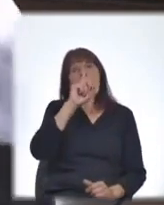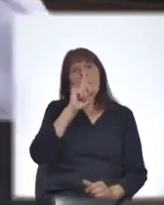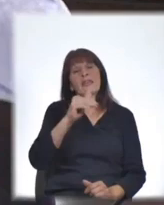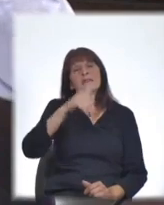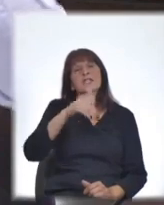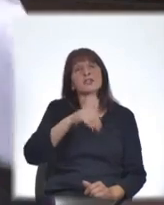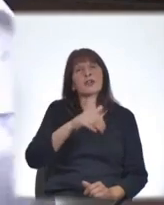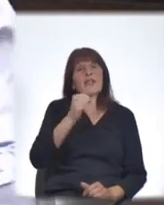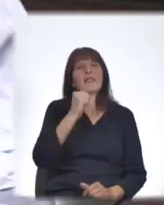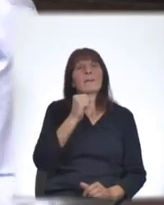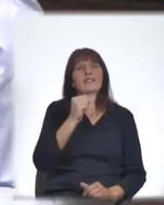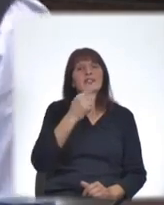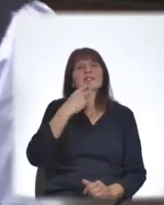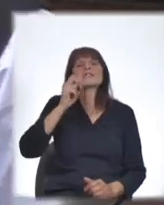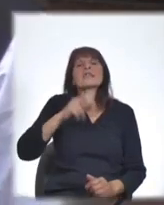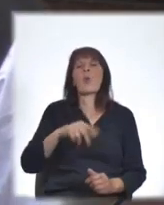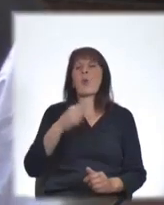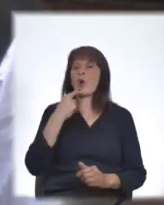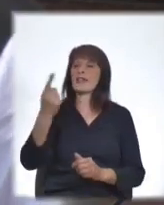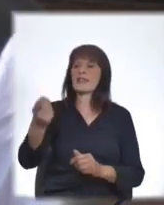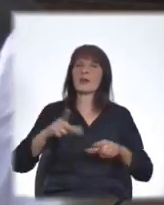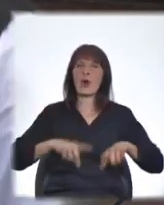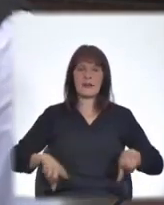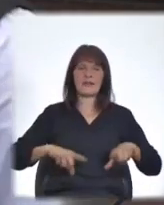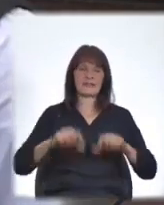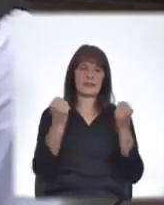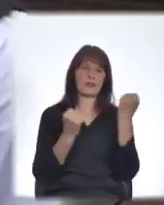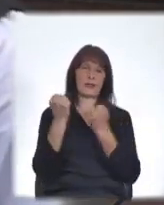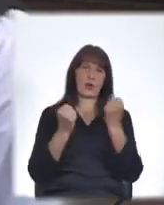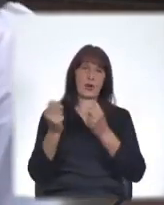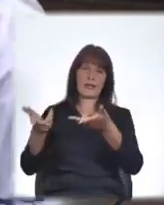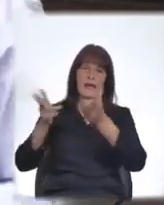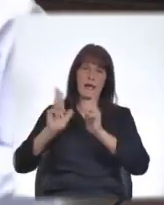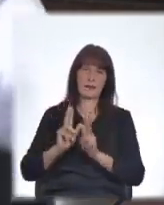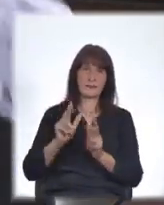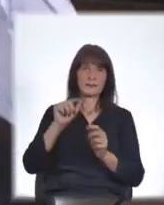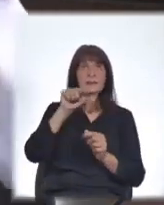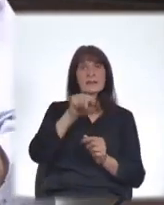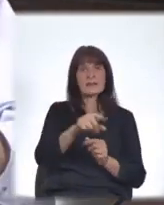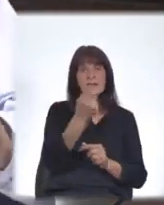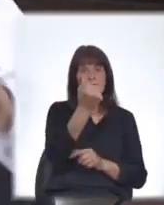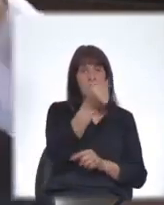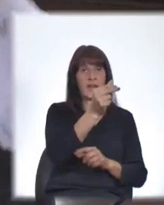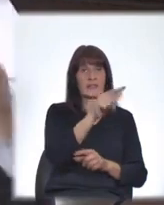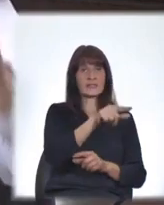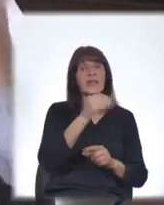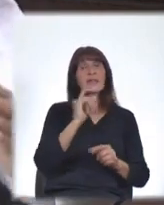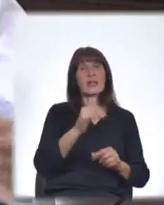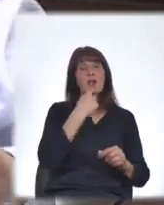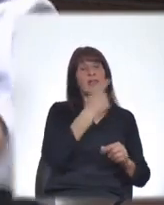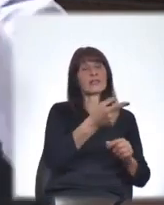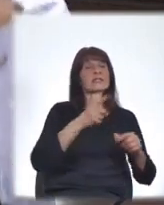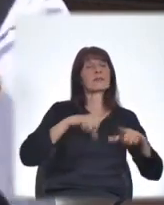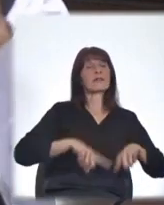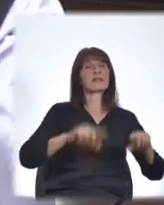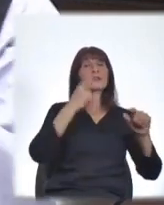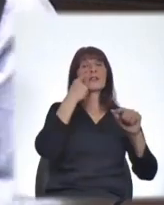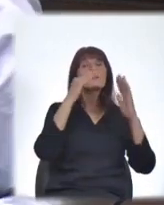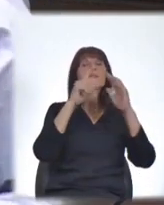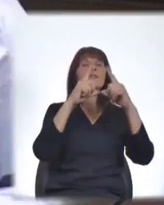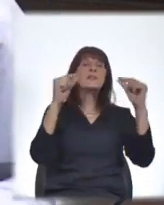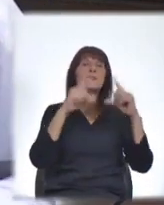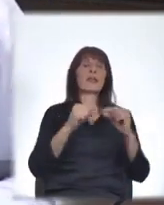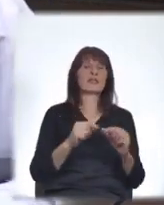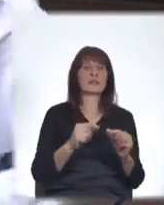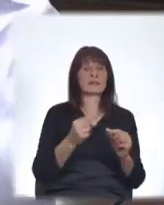pesos, según lo que nos ha dicho el Ministerio de Economía y Finanzas y lo que nos ha dicho el Ministerio de Vivienda con respecto a la programación